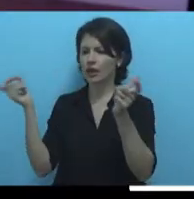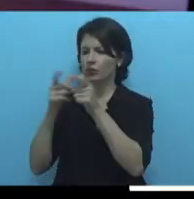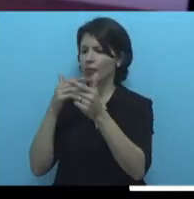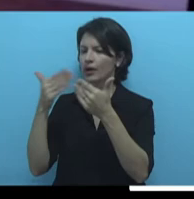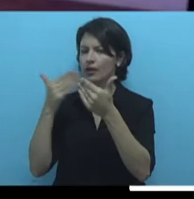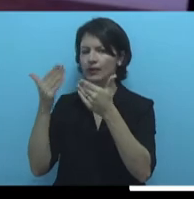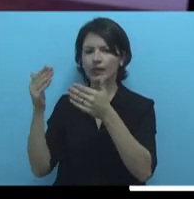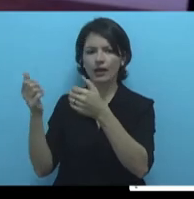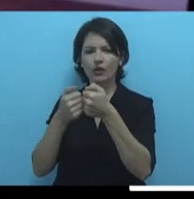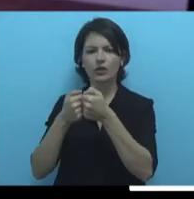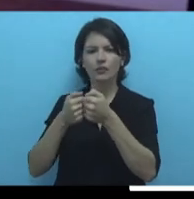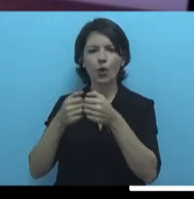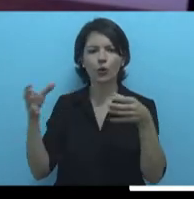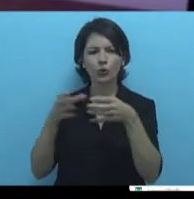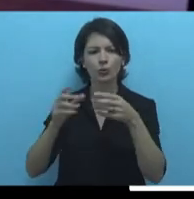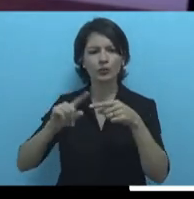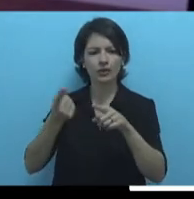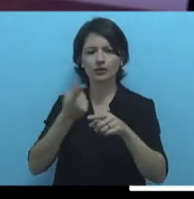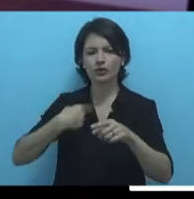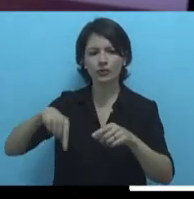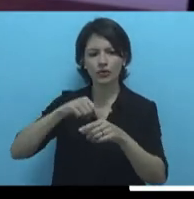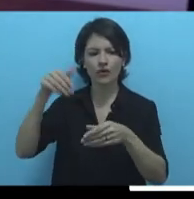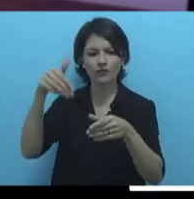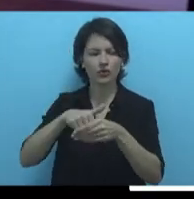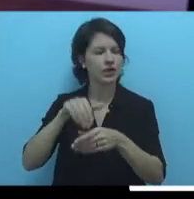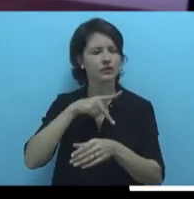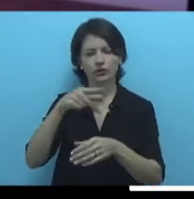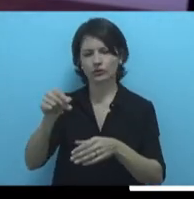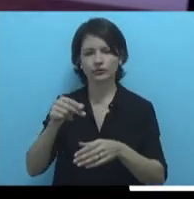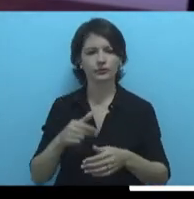el partido justicialista nos va a acompañar el asunto número 2